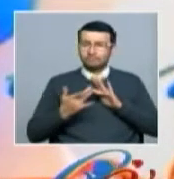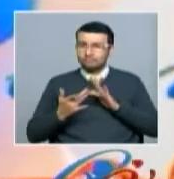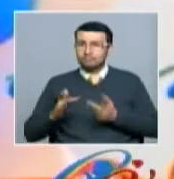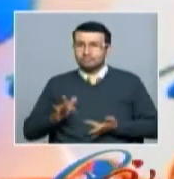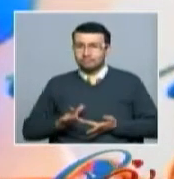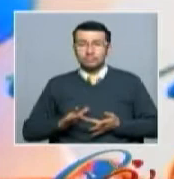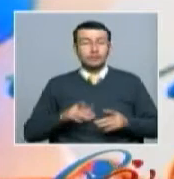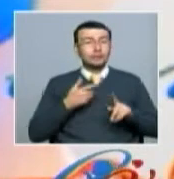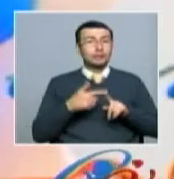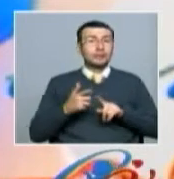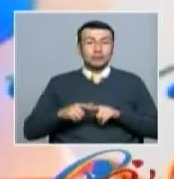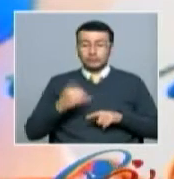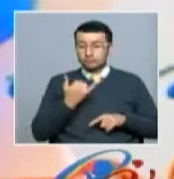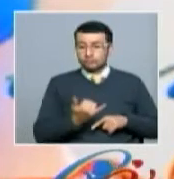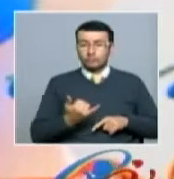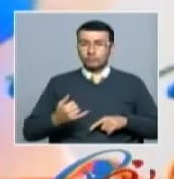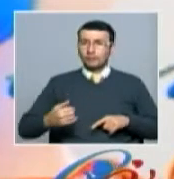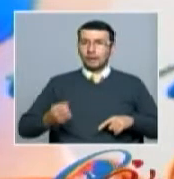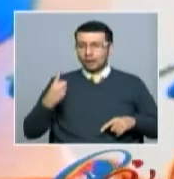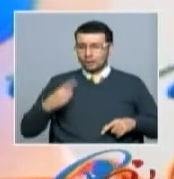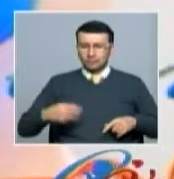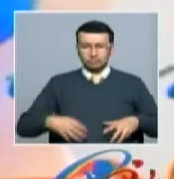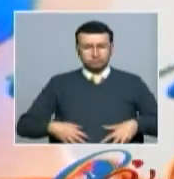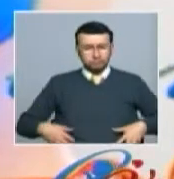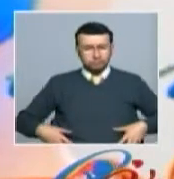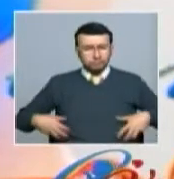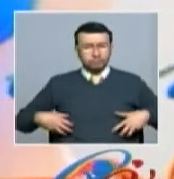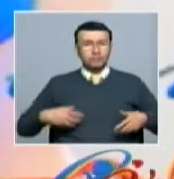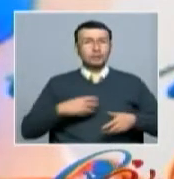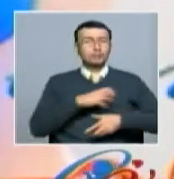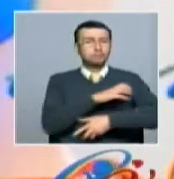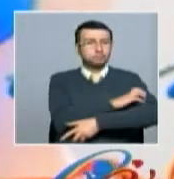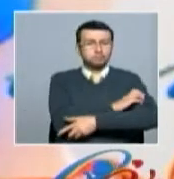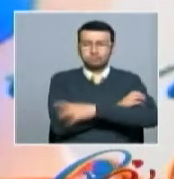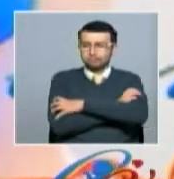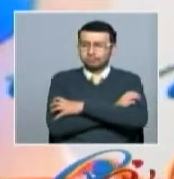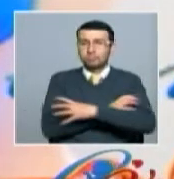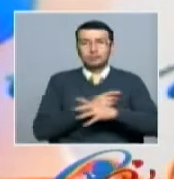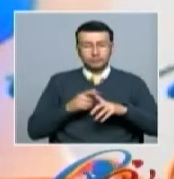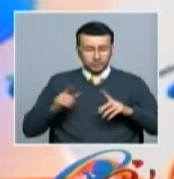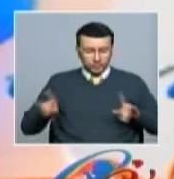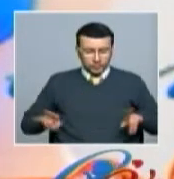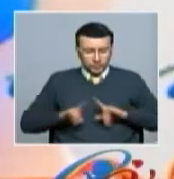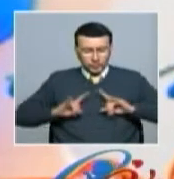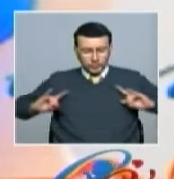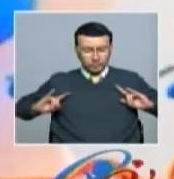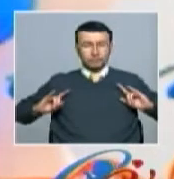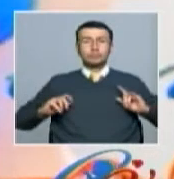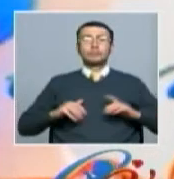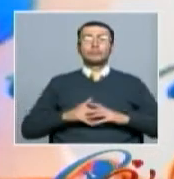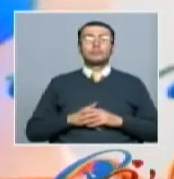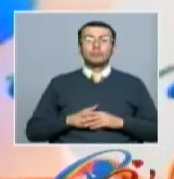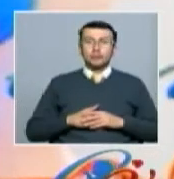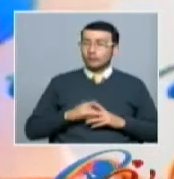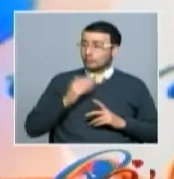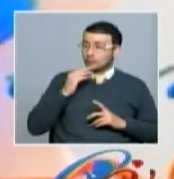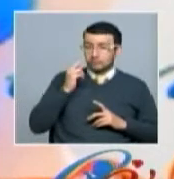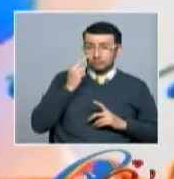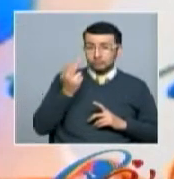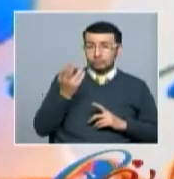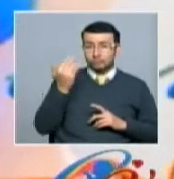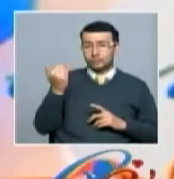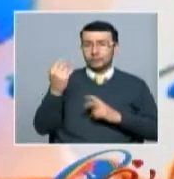los distintos órganos efectores, o sea, los músculos, son raíces motoras. Miren ustedes esta imagen, como el